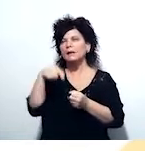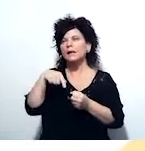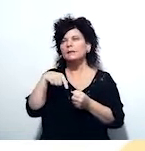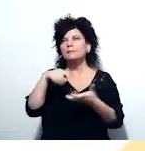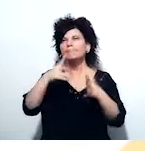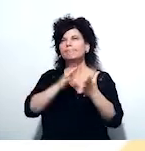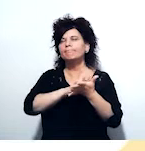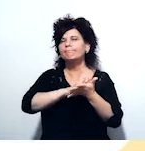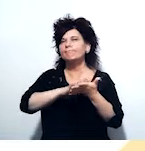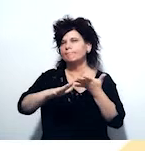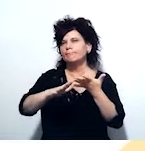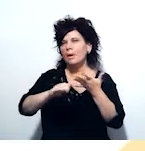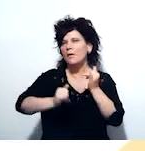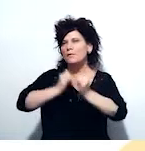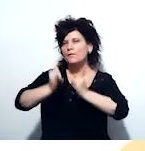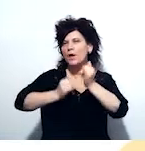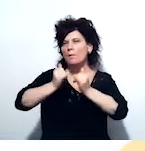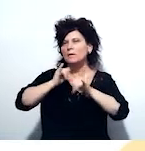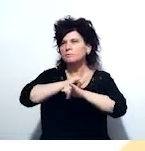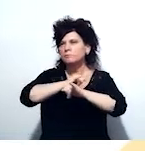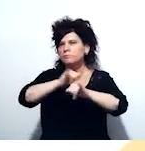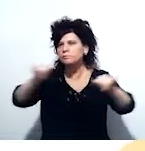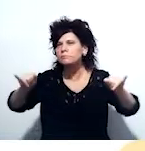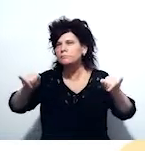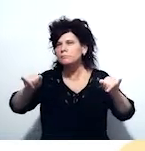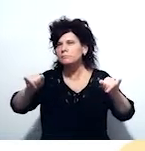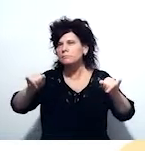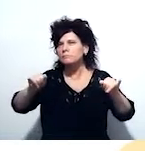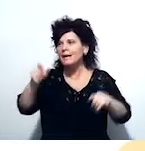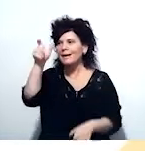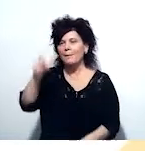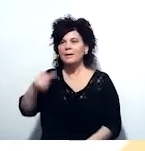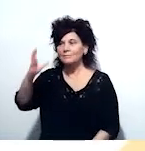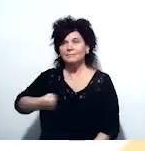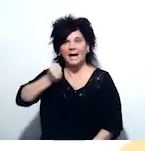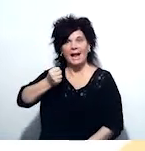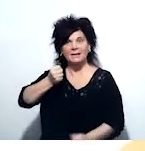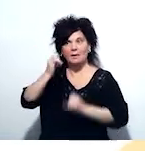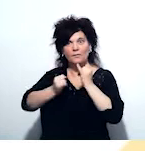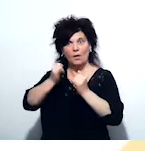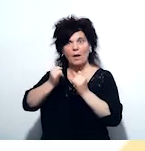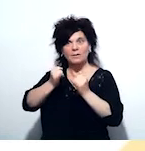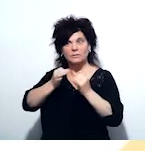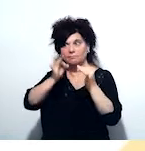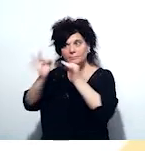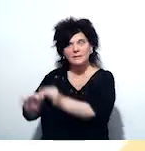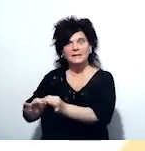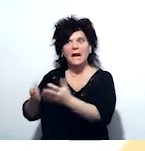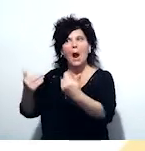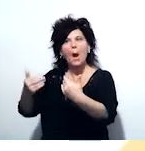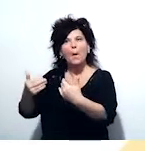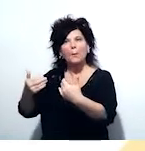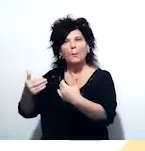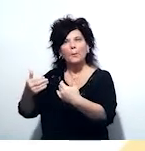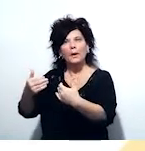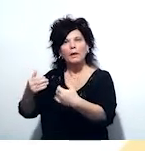nueva modalidad de difusión de información es que quien recibe la información en definitiva puede distinguir si